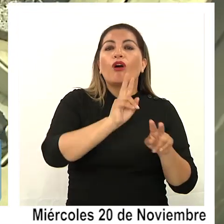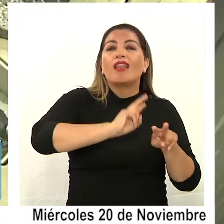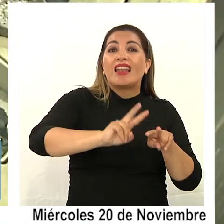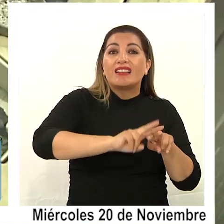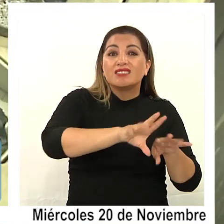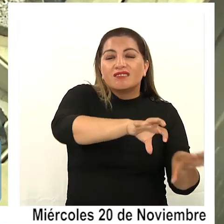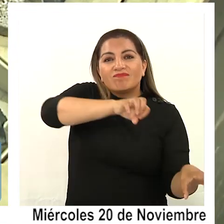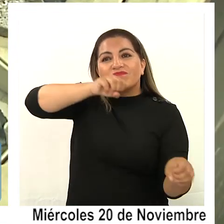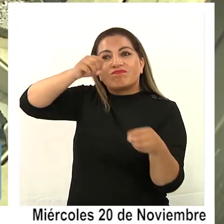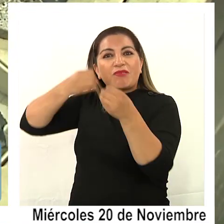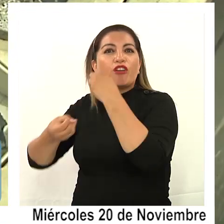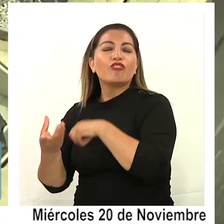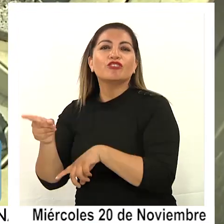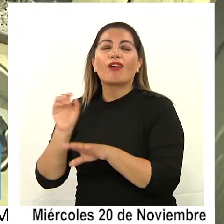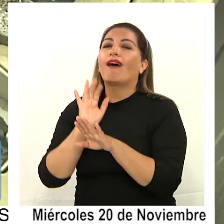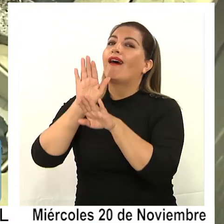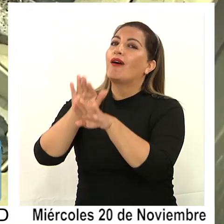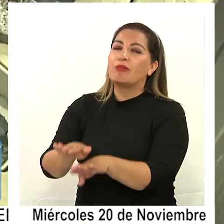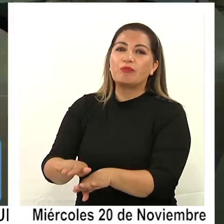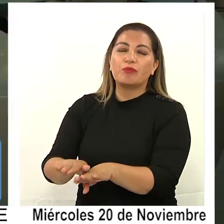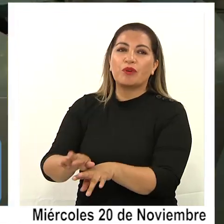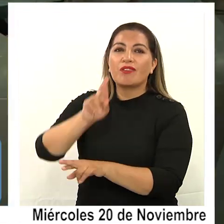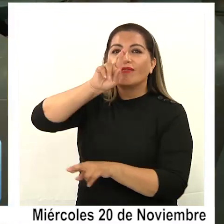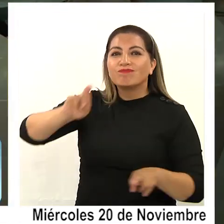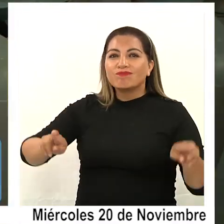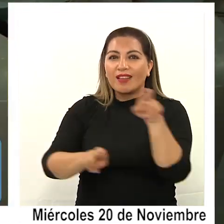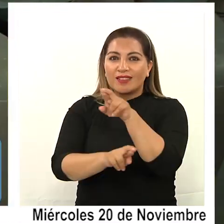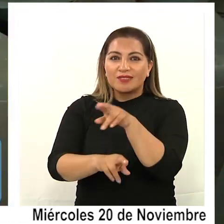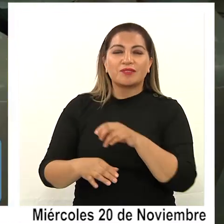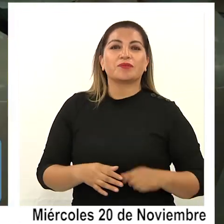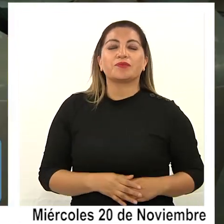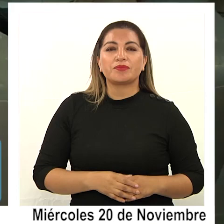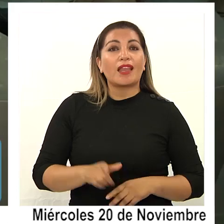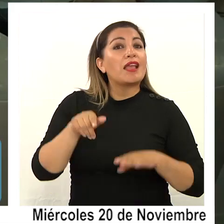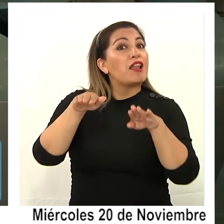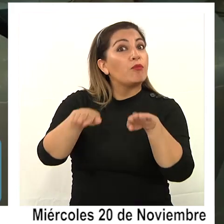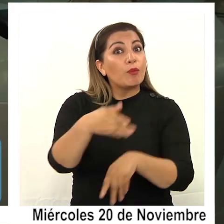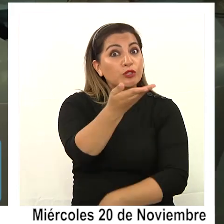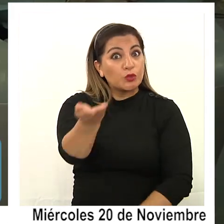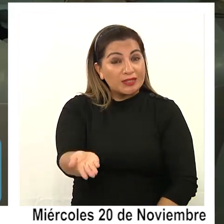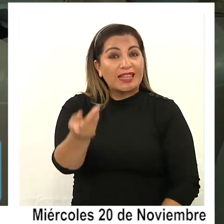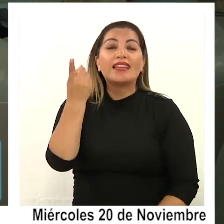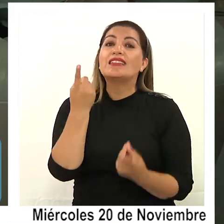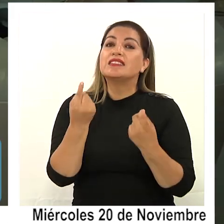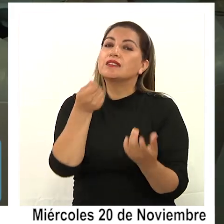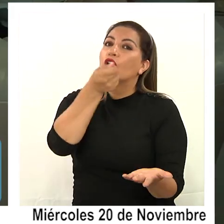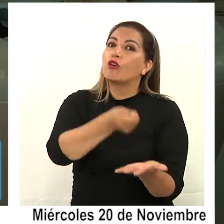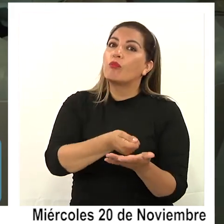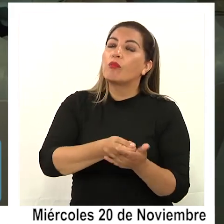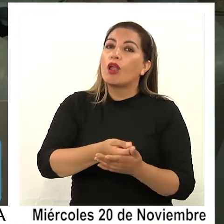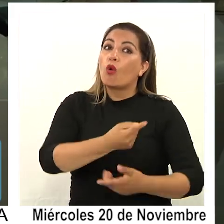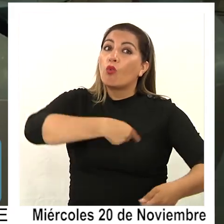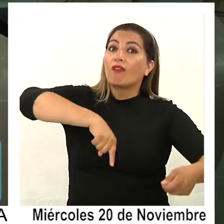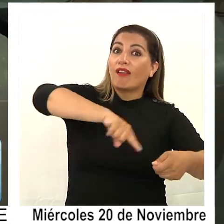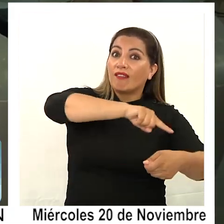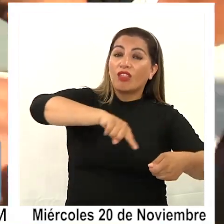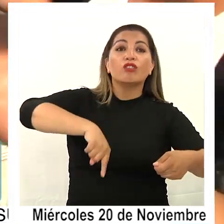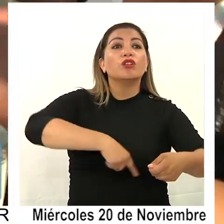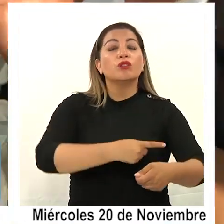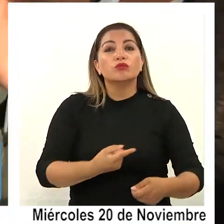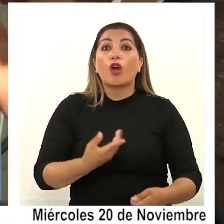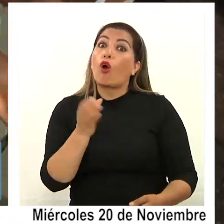reciclan, con lo cual contribuyen a la economía circular. Así que si necesita comprar una lavadora usada,